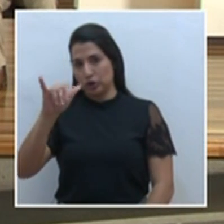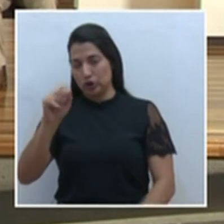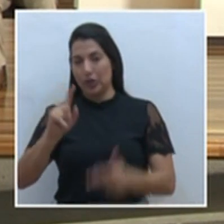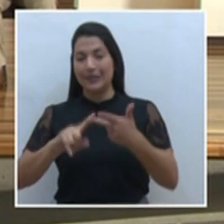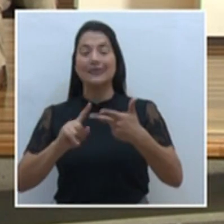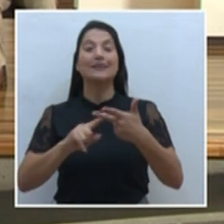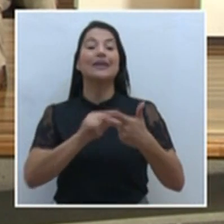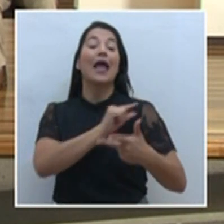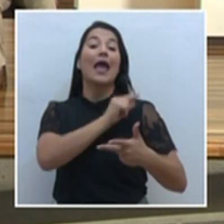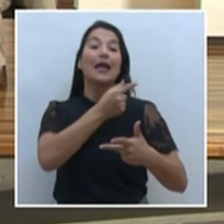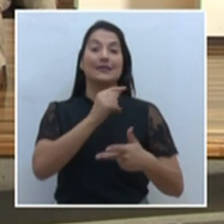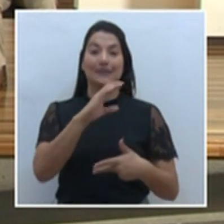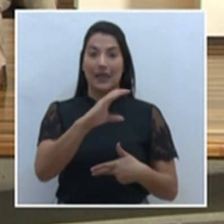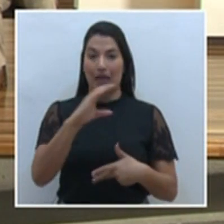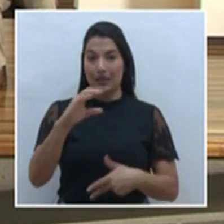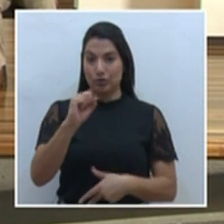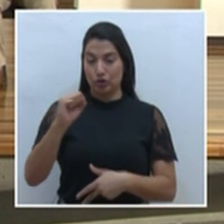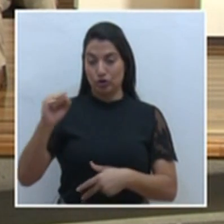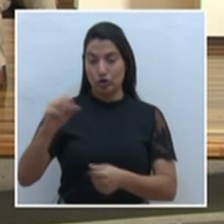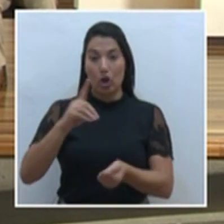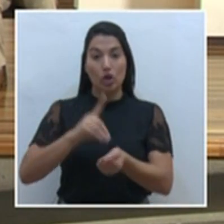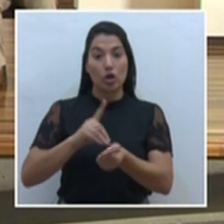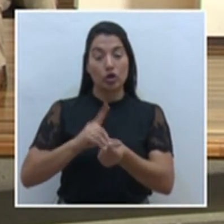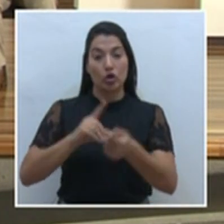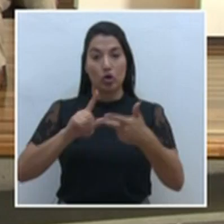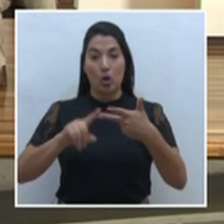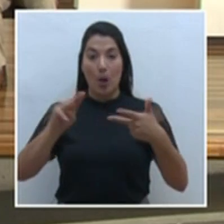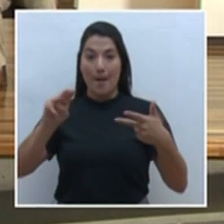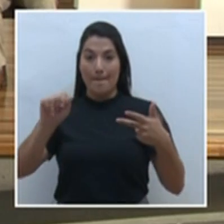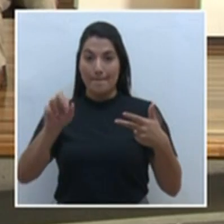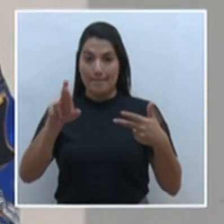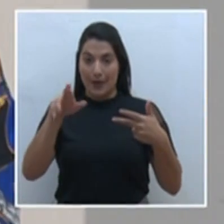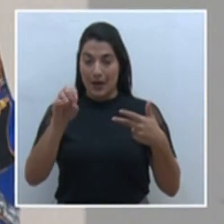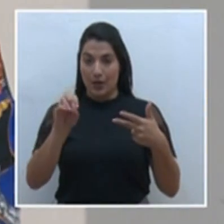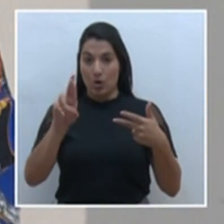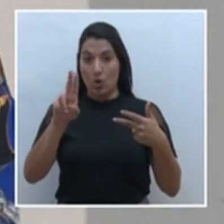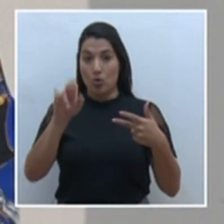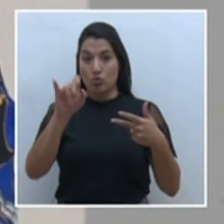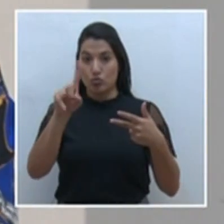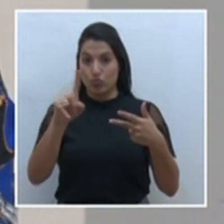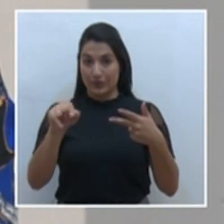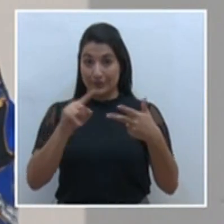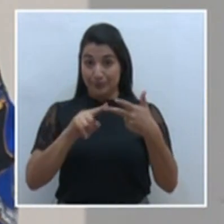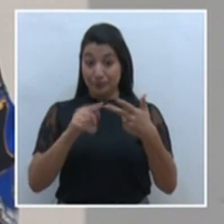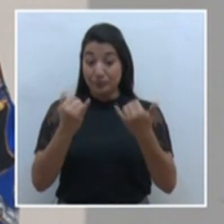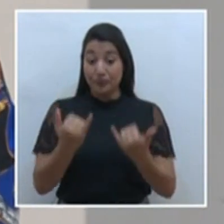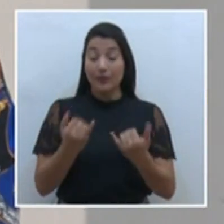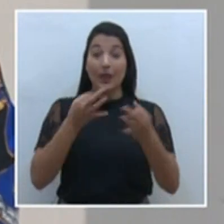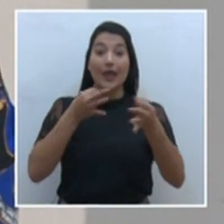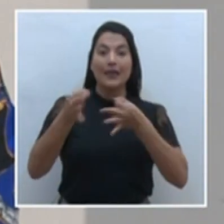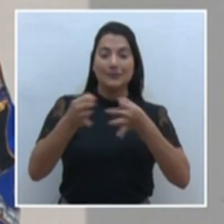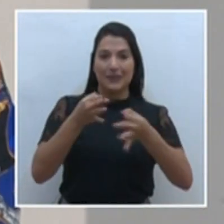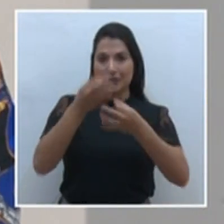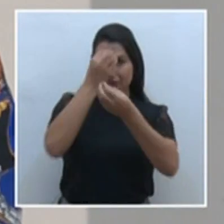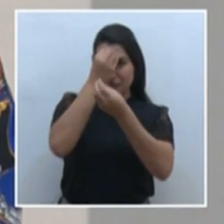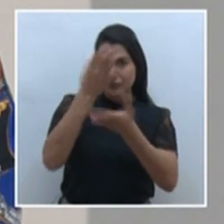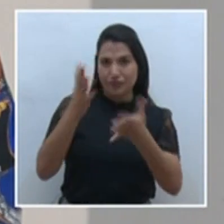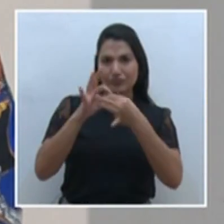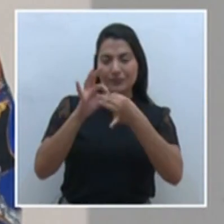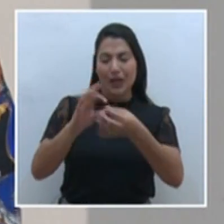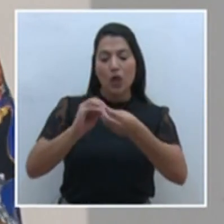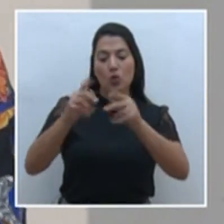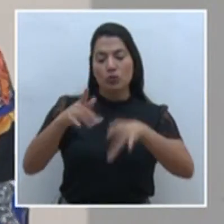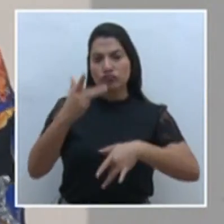Caja Costarricense de Seguro Social, el doctor don Mario Ruiz. De inmediato vamos a escuchar el reporte epidemiológico del